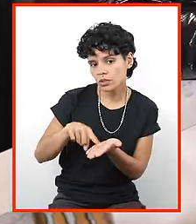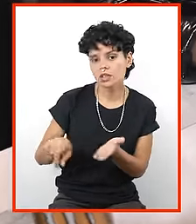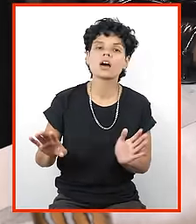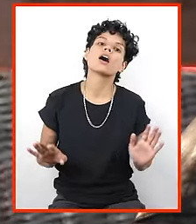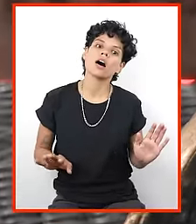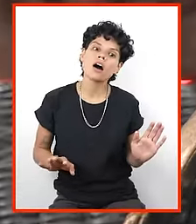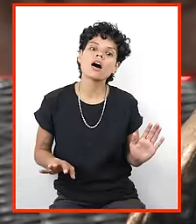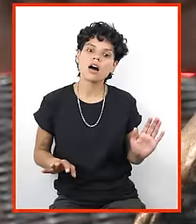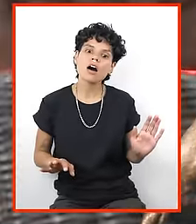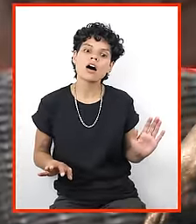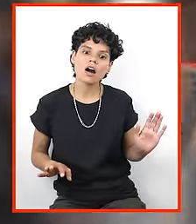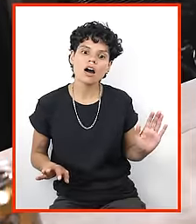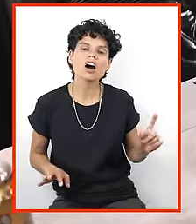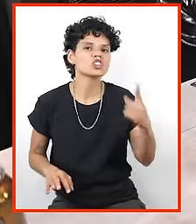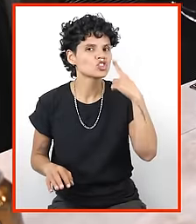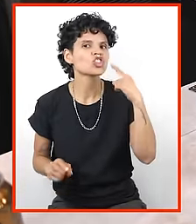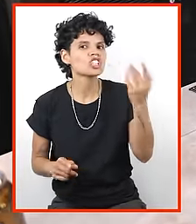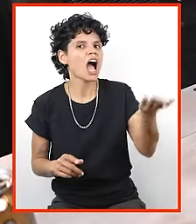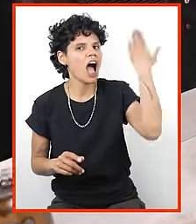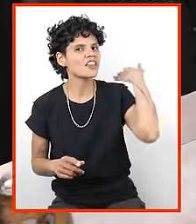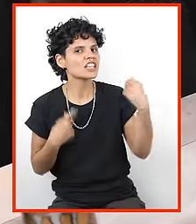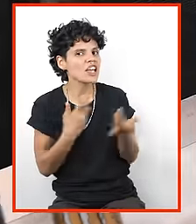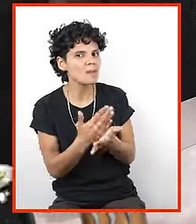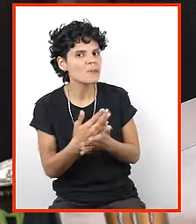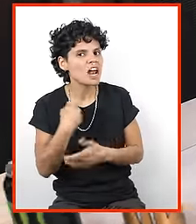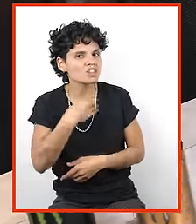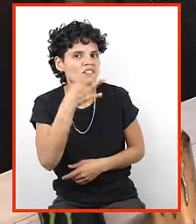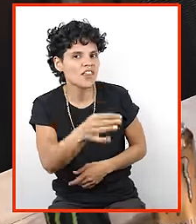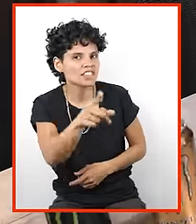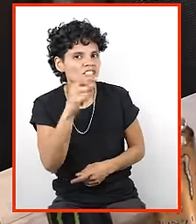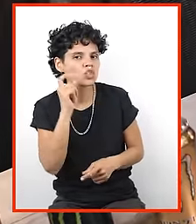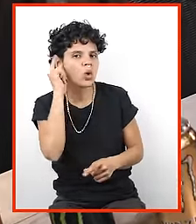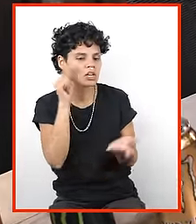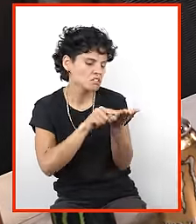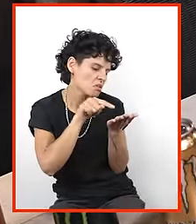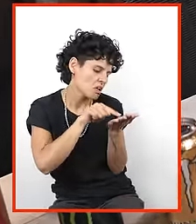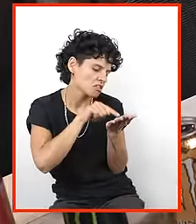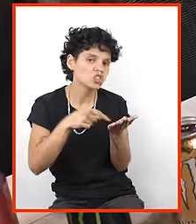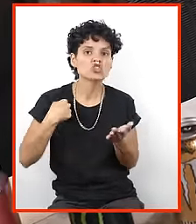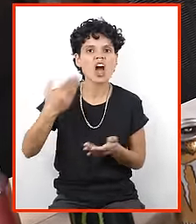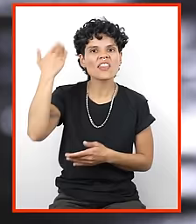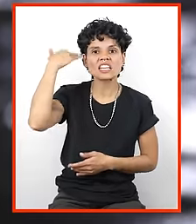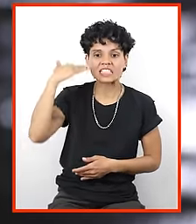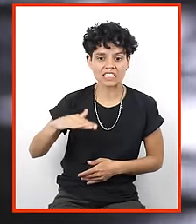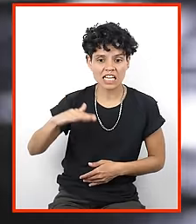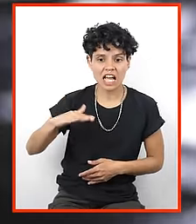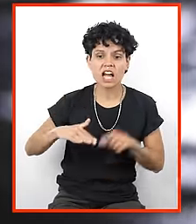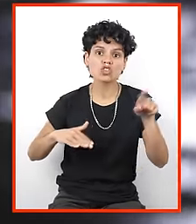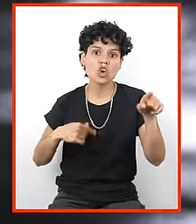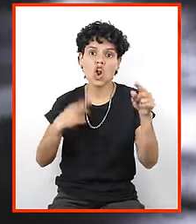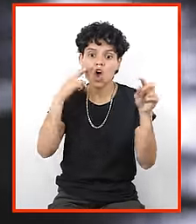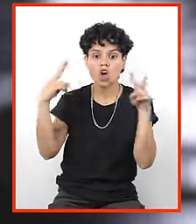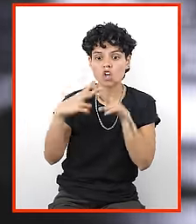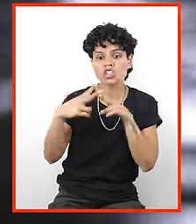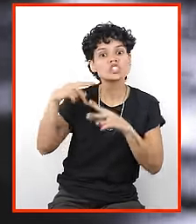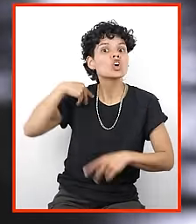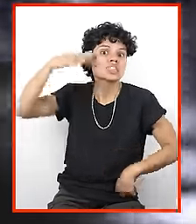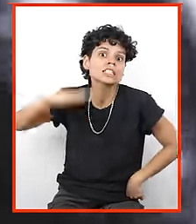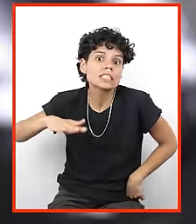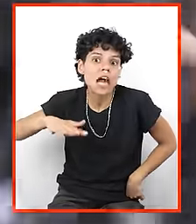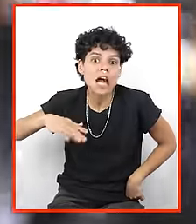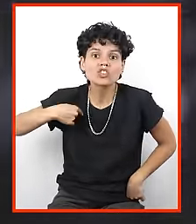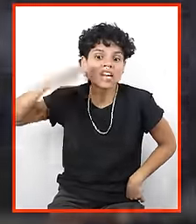Para, bueno, yo les voy a decir, yo tenía preparada esta wea. Yo, cuando era chica, yo lo conocí porque yo era